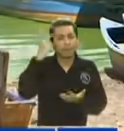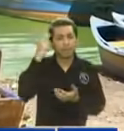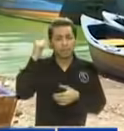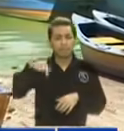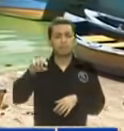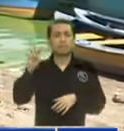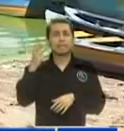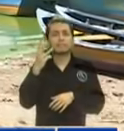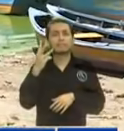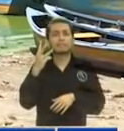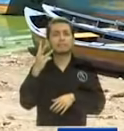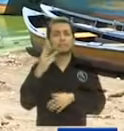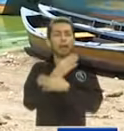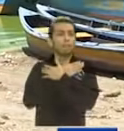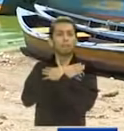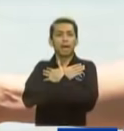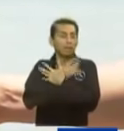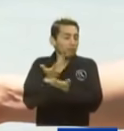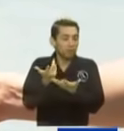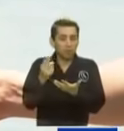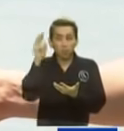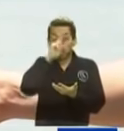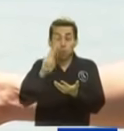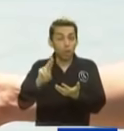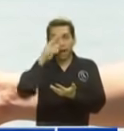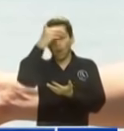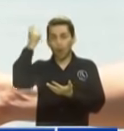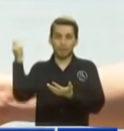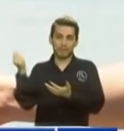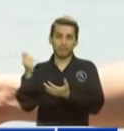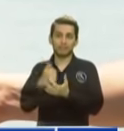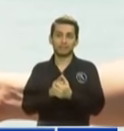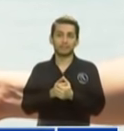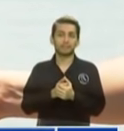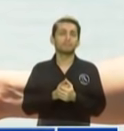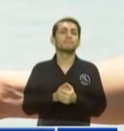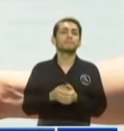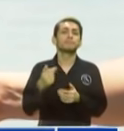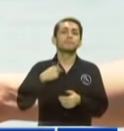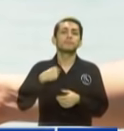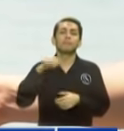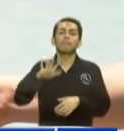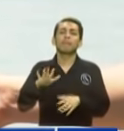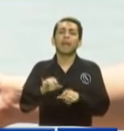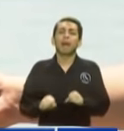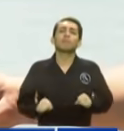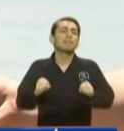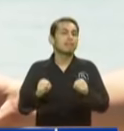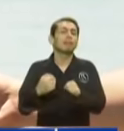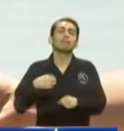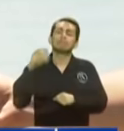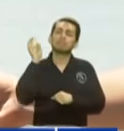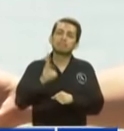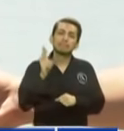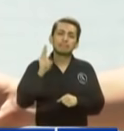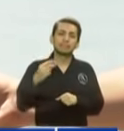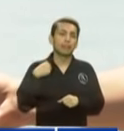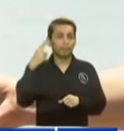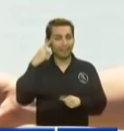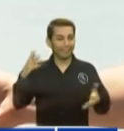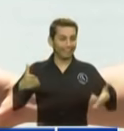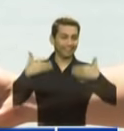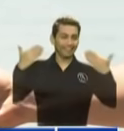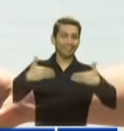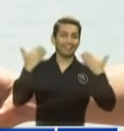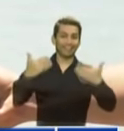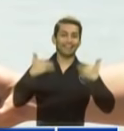inédito que jamás olvidarán. Nosotros los amatitlanecos siempre hemos estado de algarabía por hoy